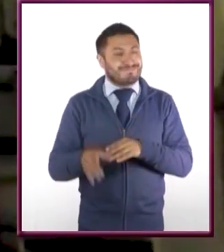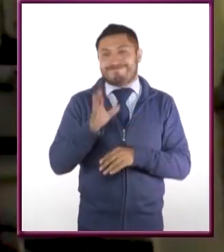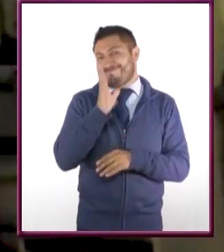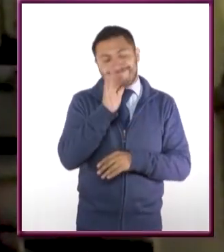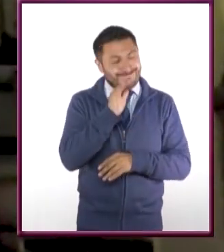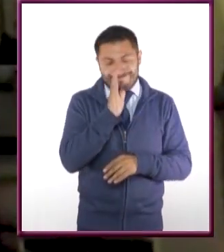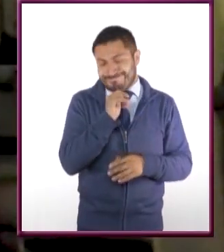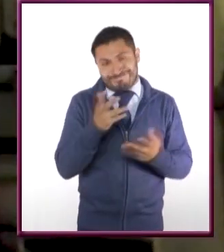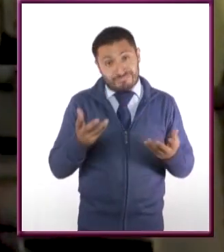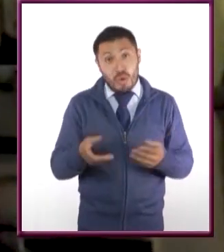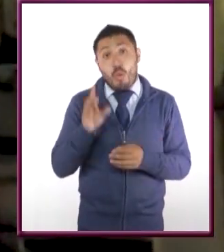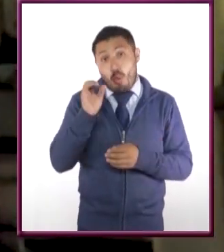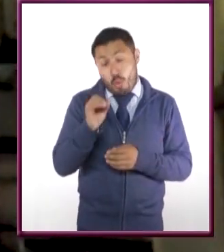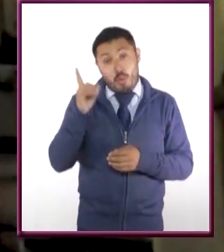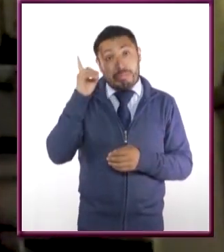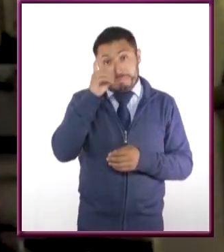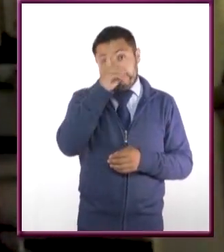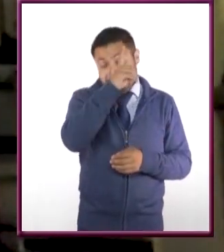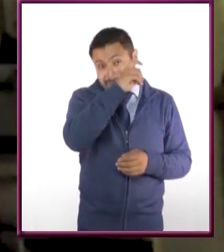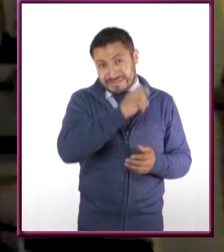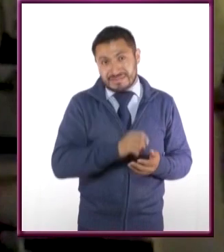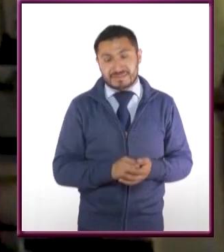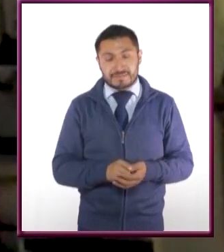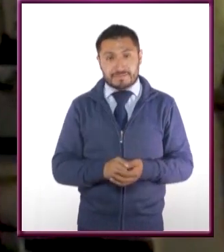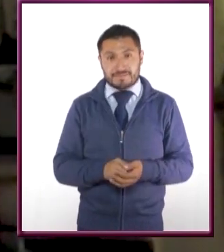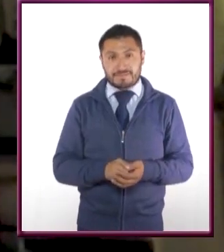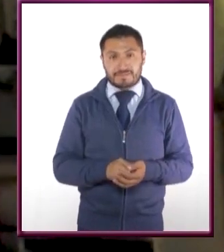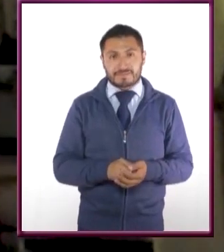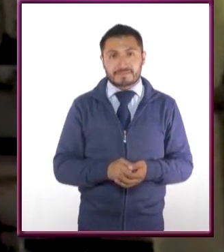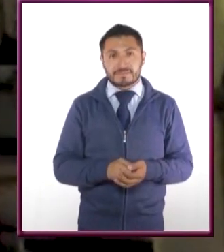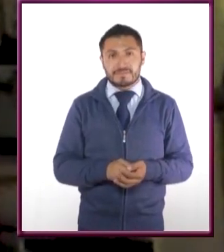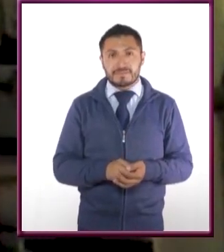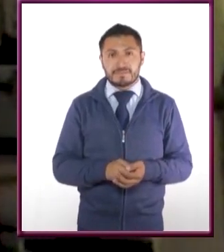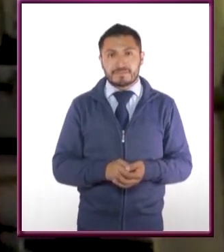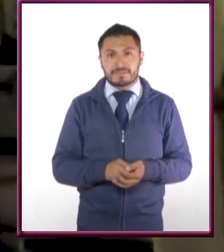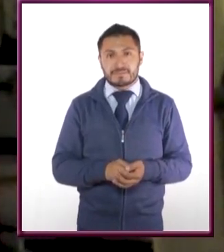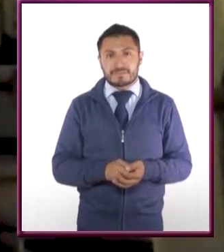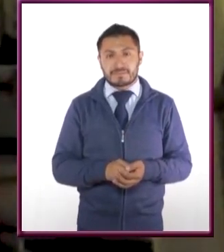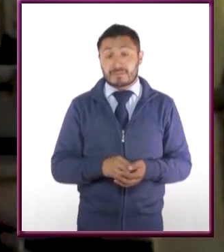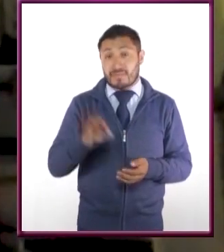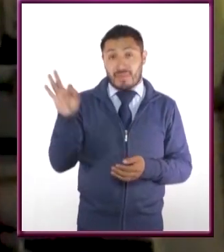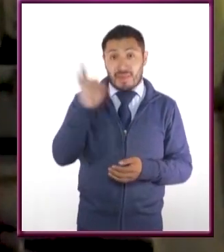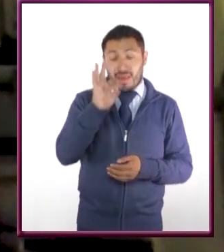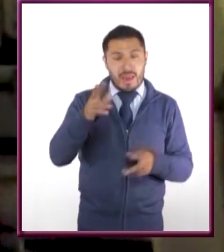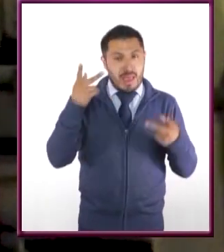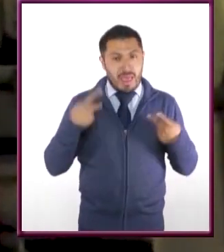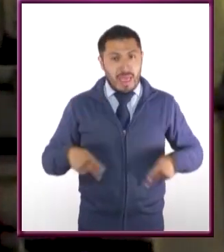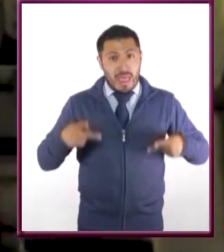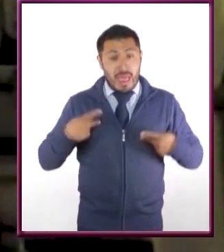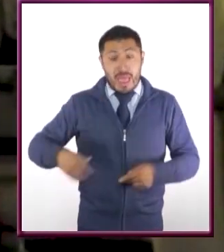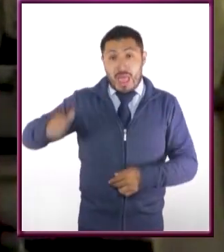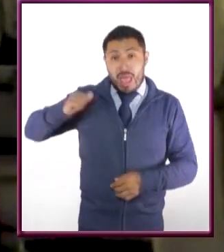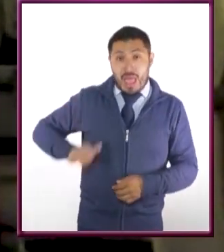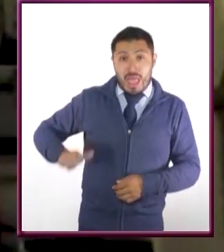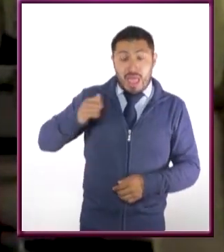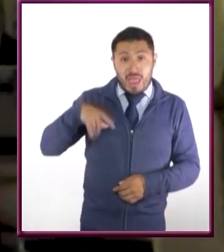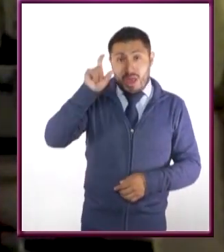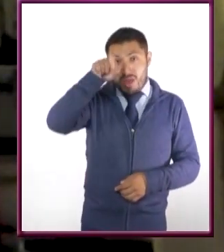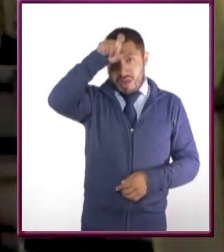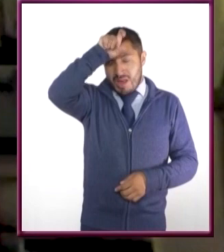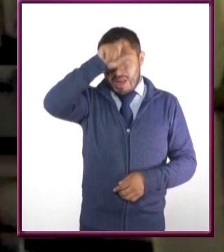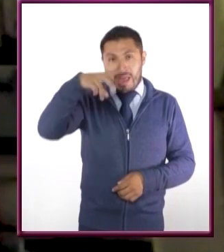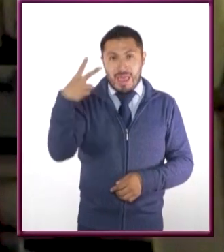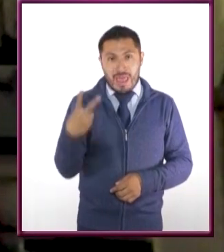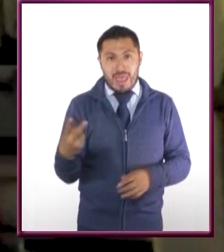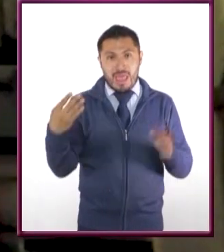largas, ¿no? En el caso de un egipcio, Ahmed Gabr, en